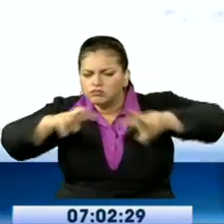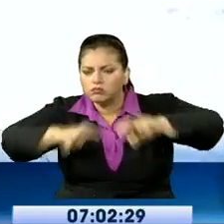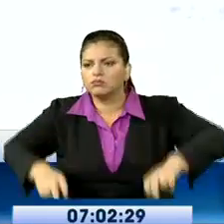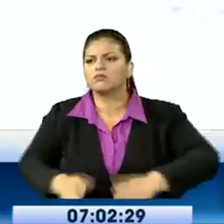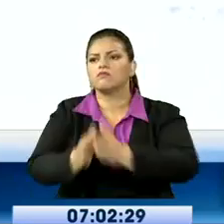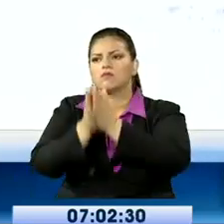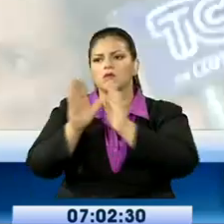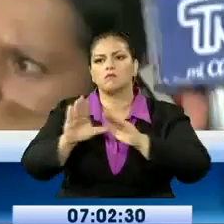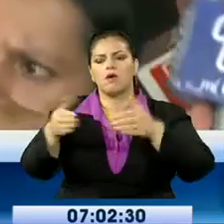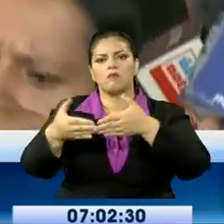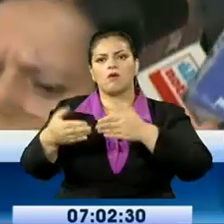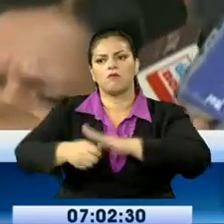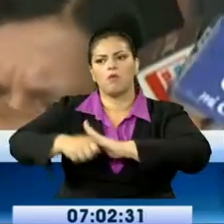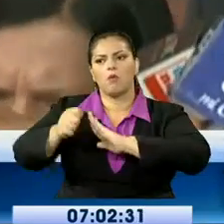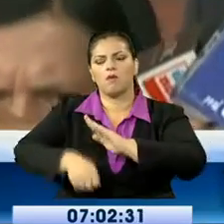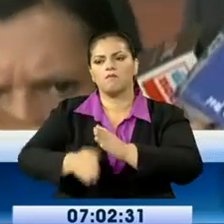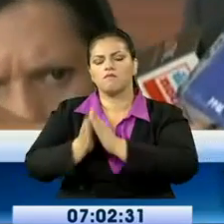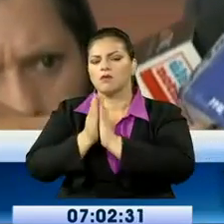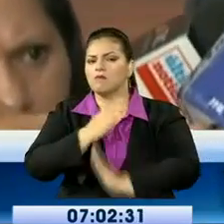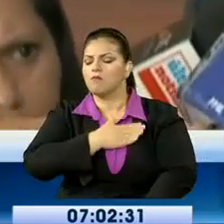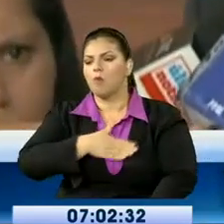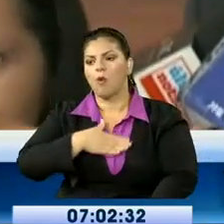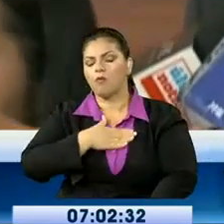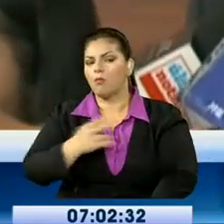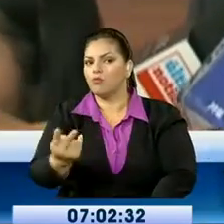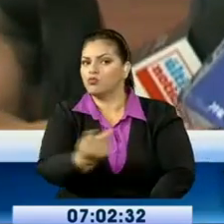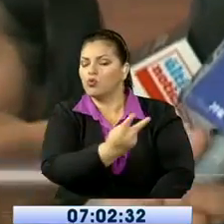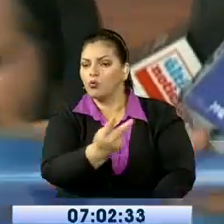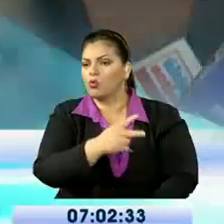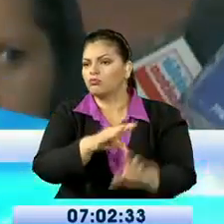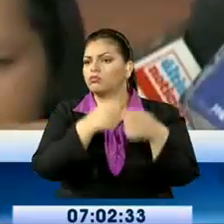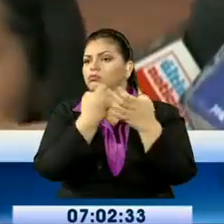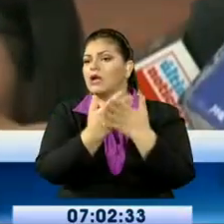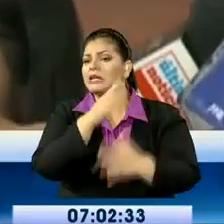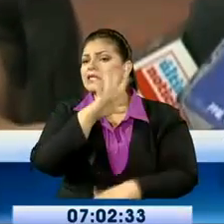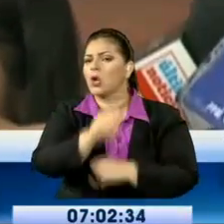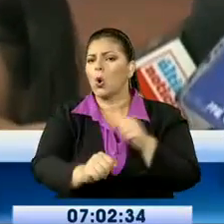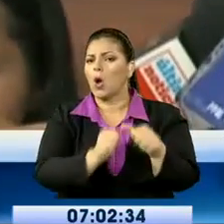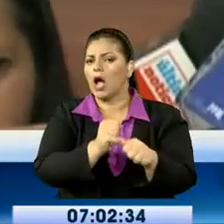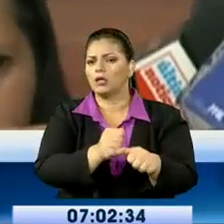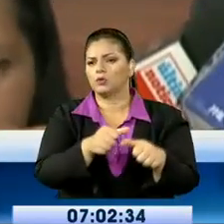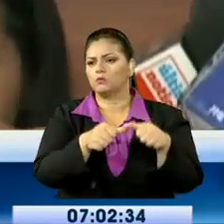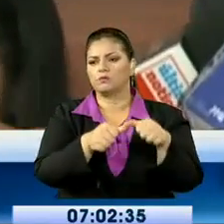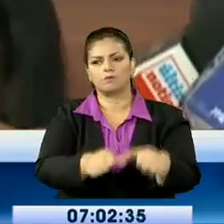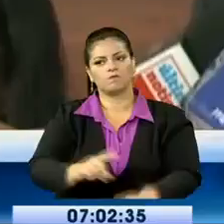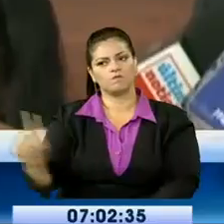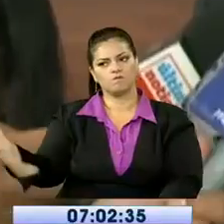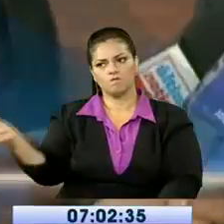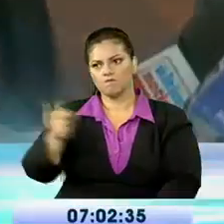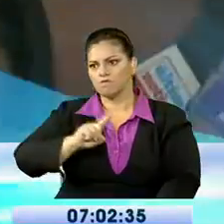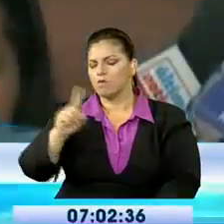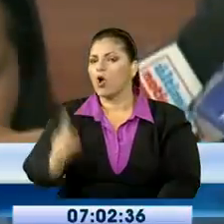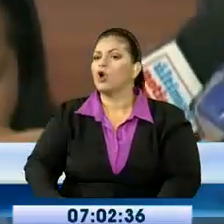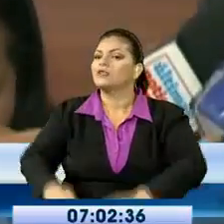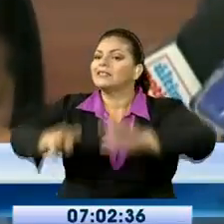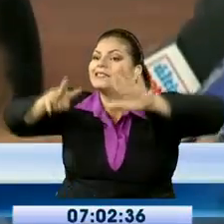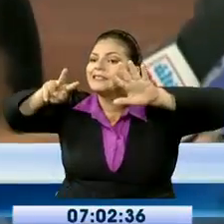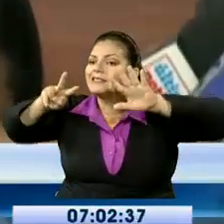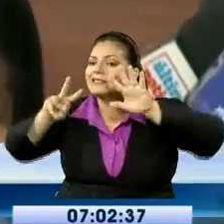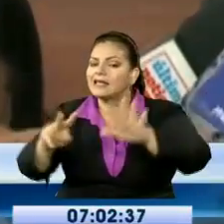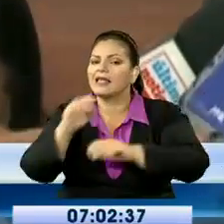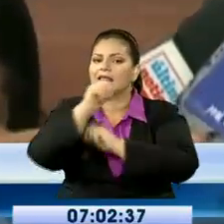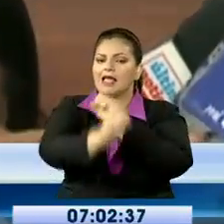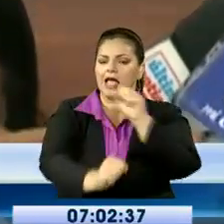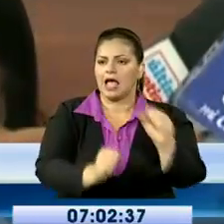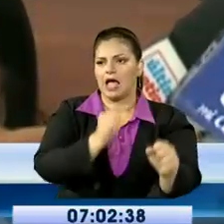pena para los procesados. Que se aumente del máximo, que se aumente, no, en este caso de 5 años, que se aumente